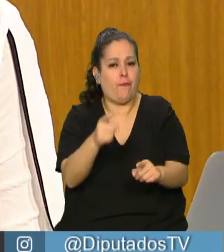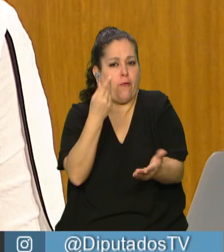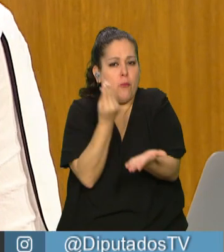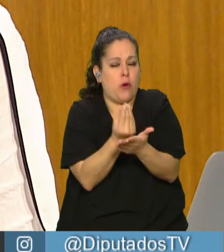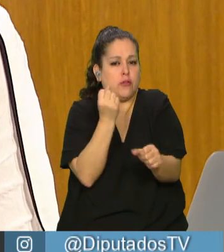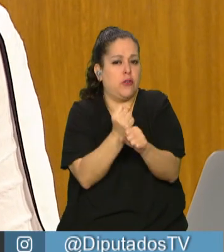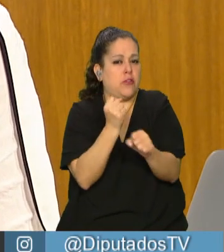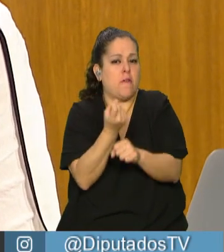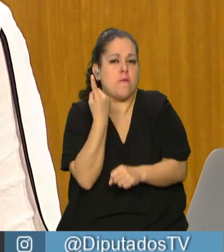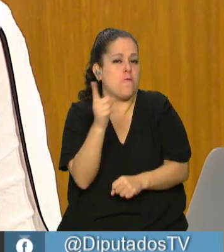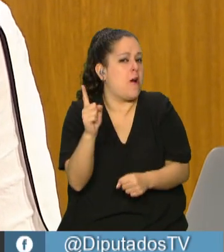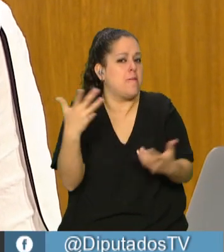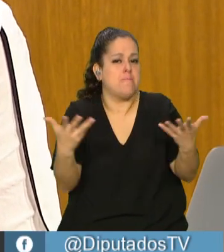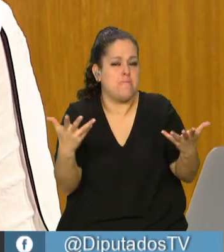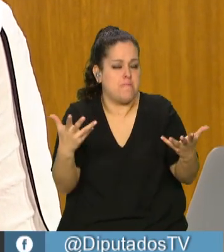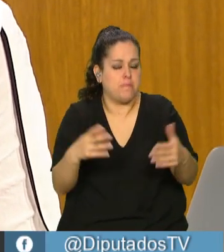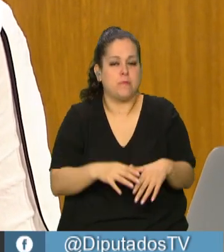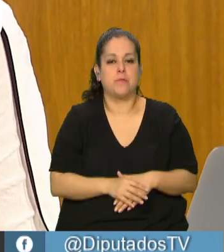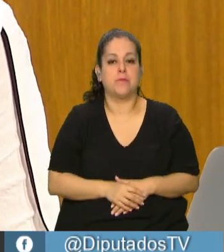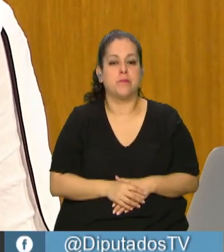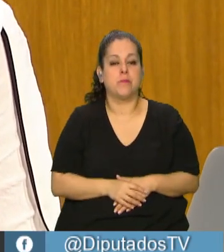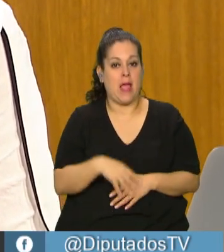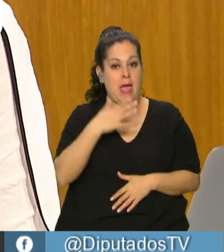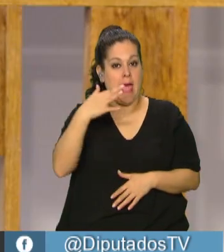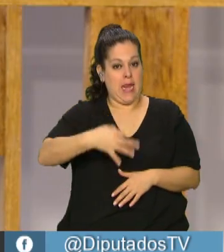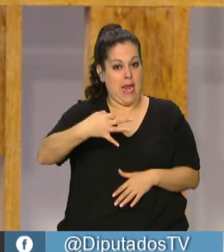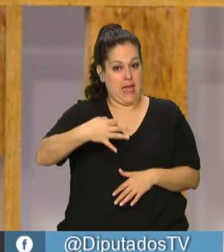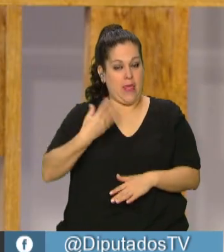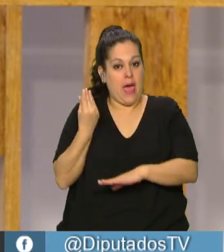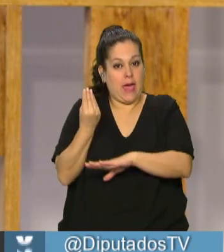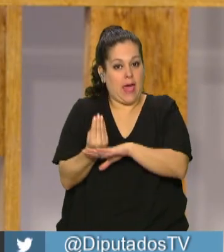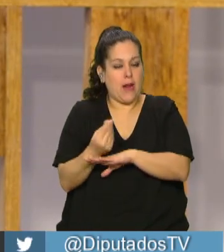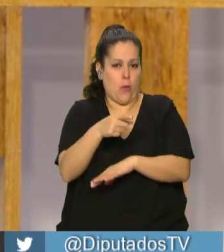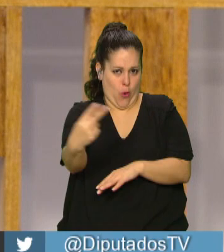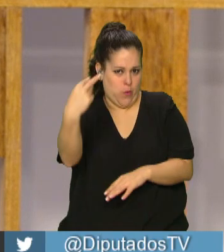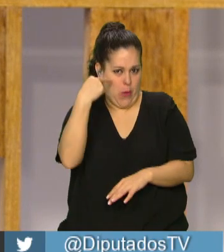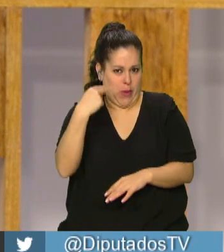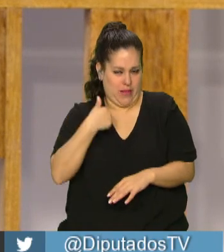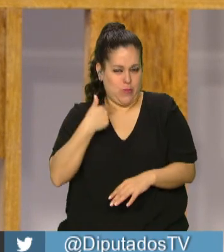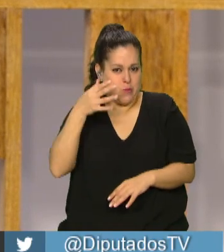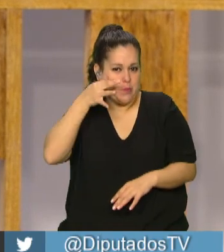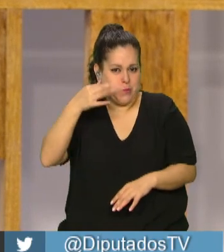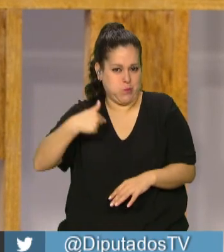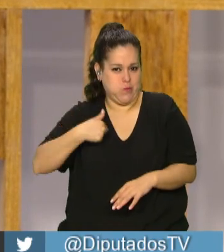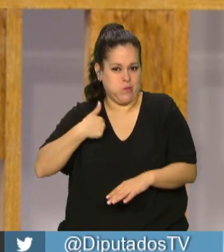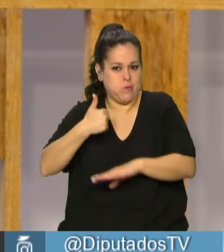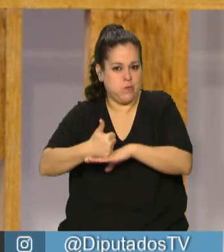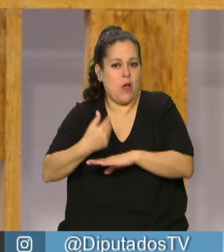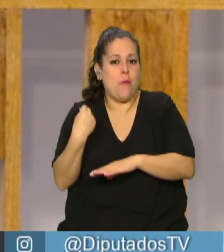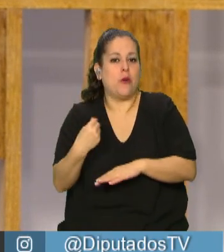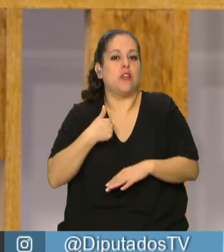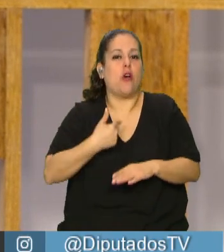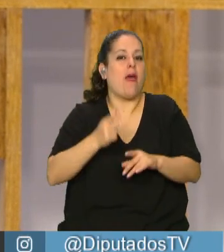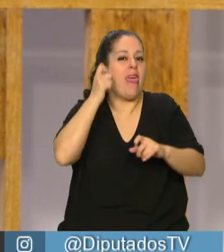tu tarea? Bueno, en realidad el cargo de, vos me has visto siempre porque era el director de